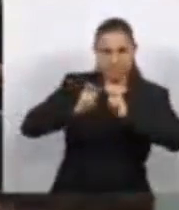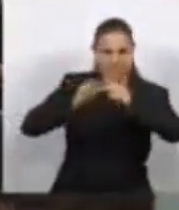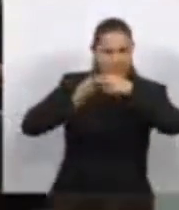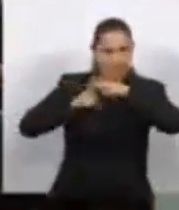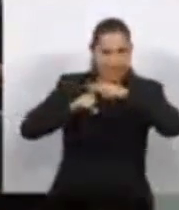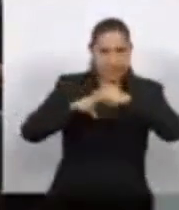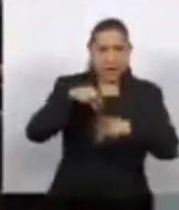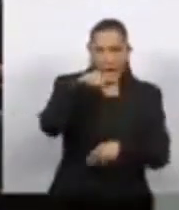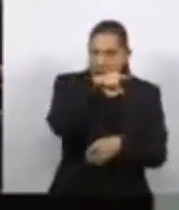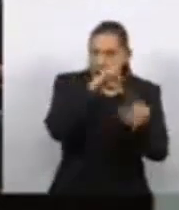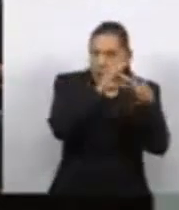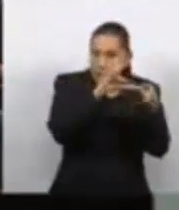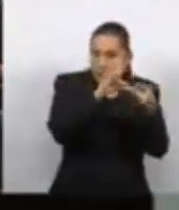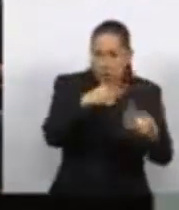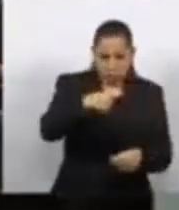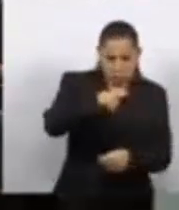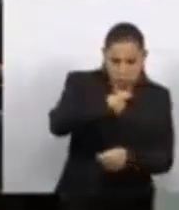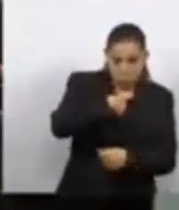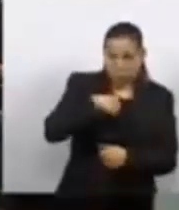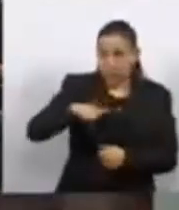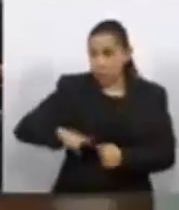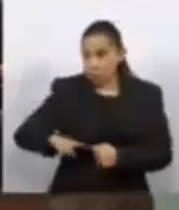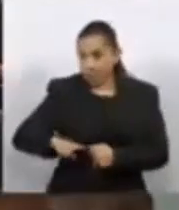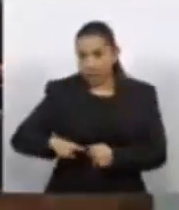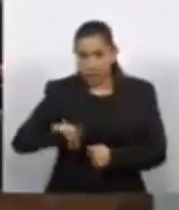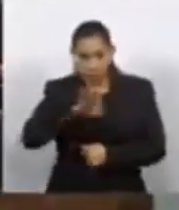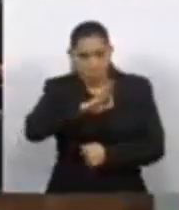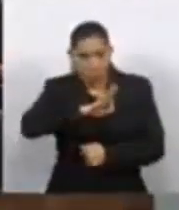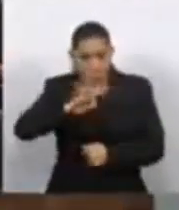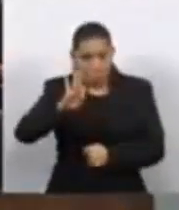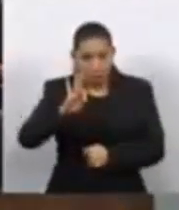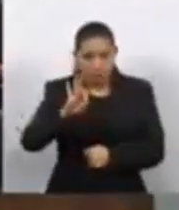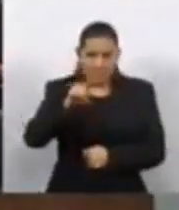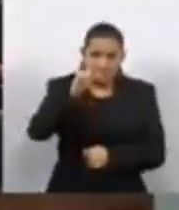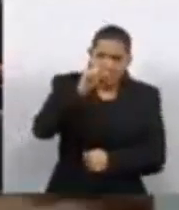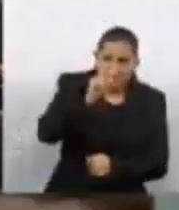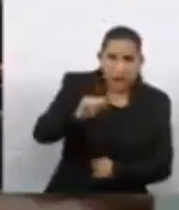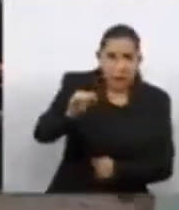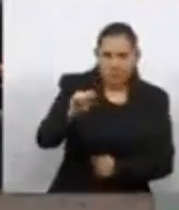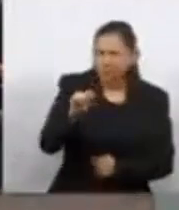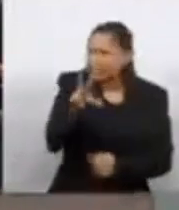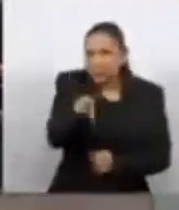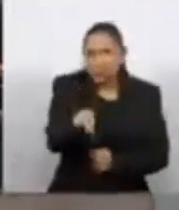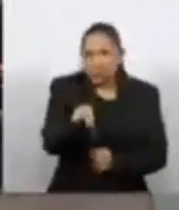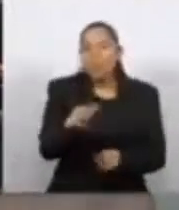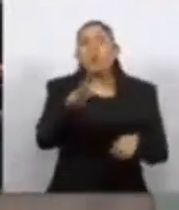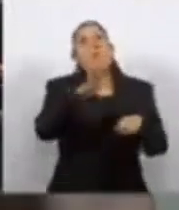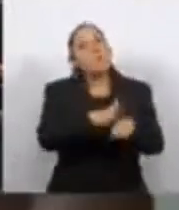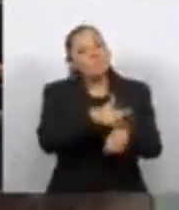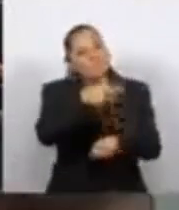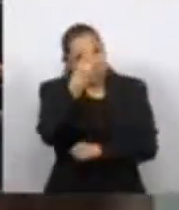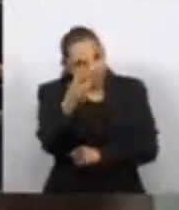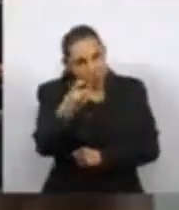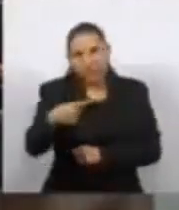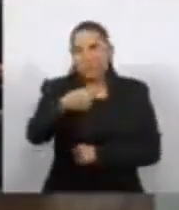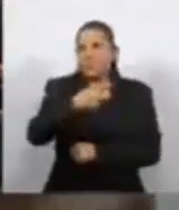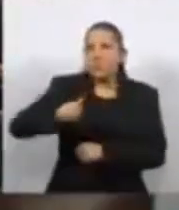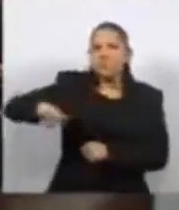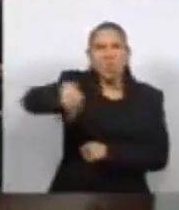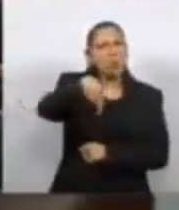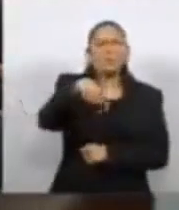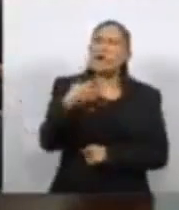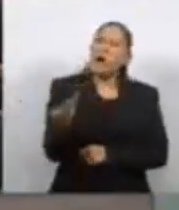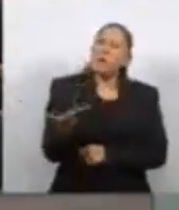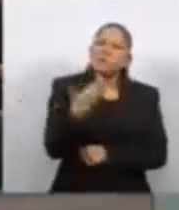no tienen el derecho de fallar. Por eso no aceptamos bajo ninguna circunstancia que la